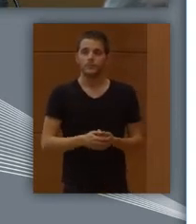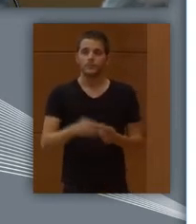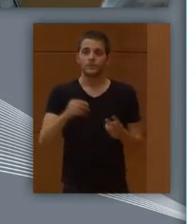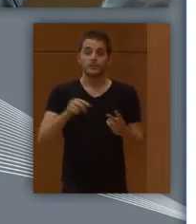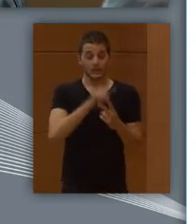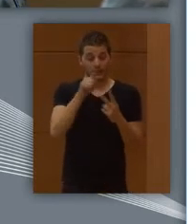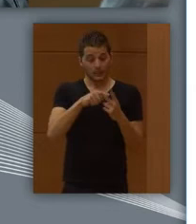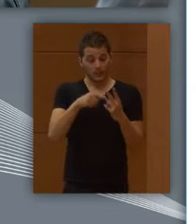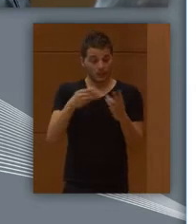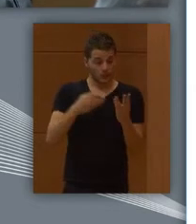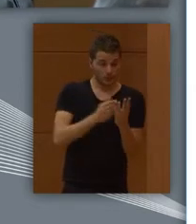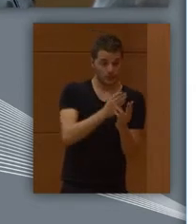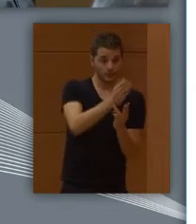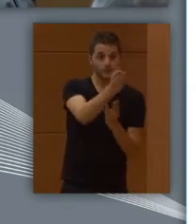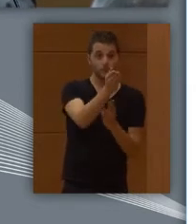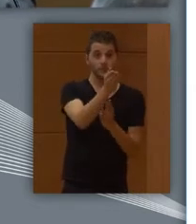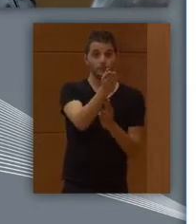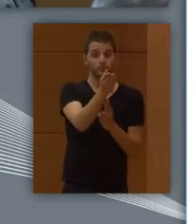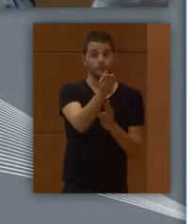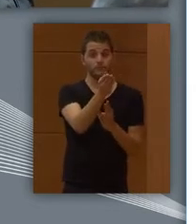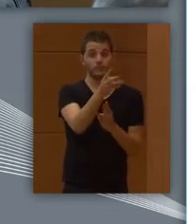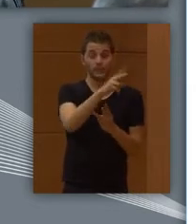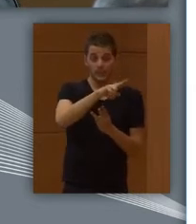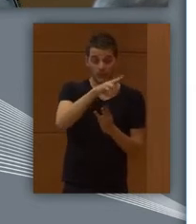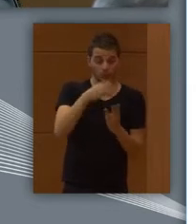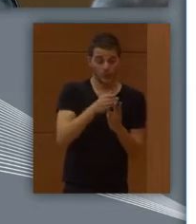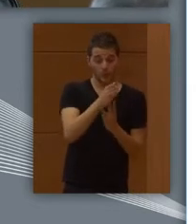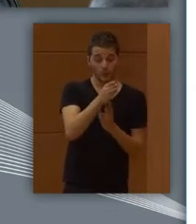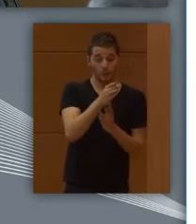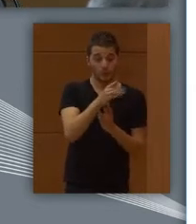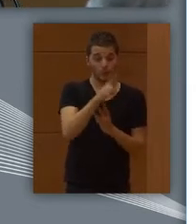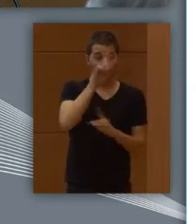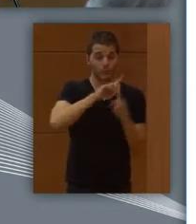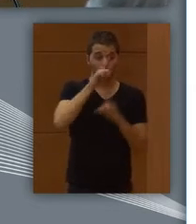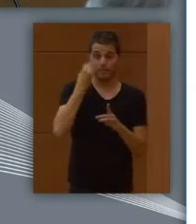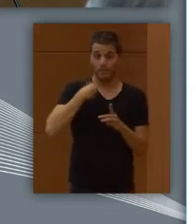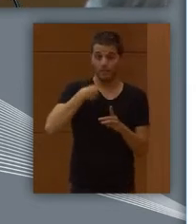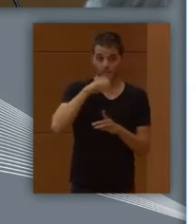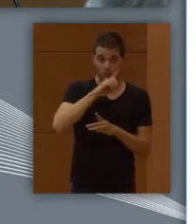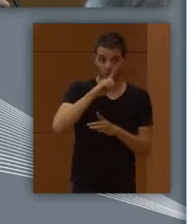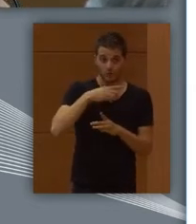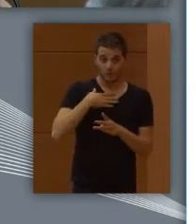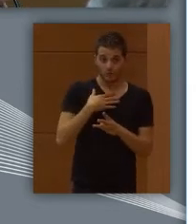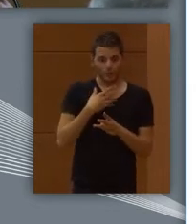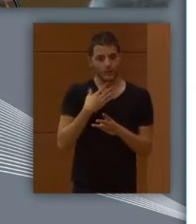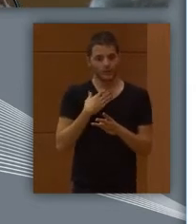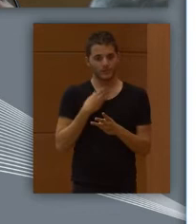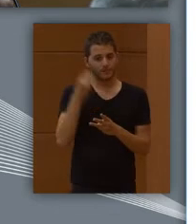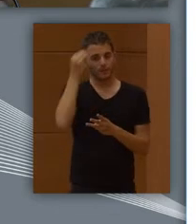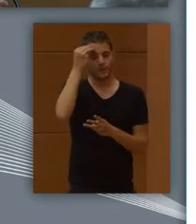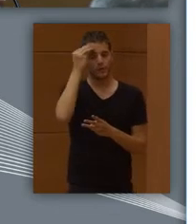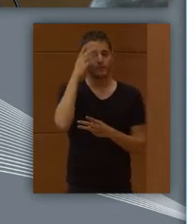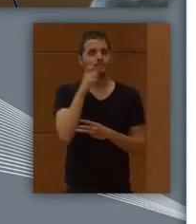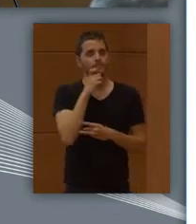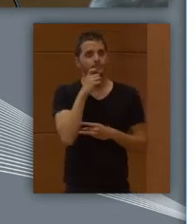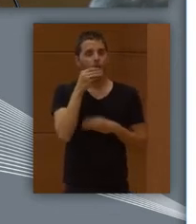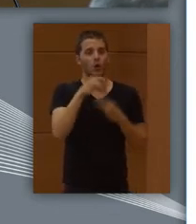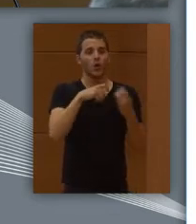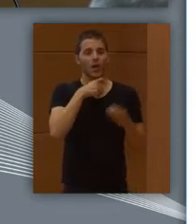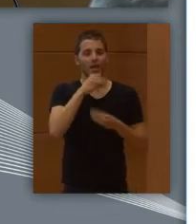el otro hermano, el segundo hermano, para no tener el mismo problema, decidió que haría el camino mirando continuamente al suelo,